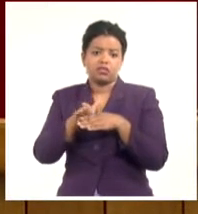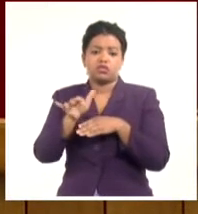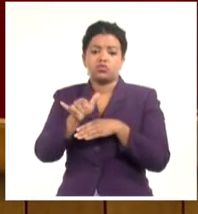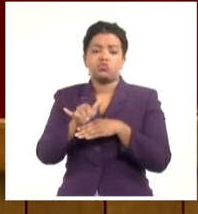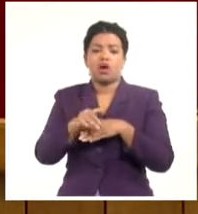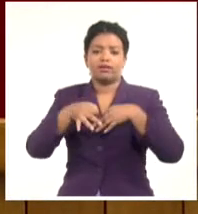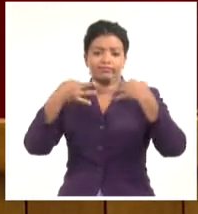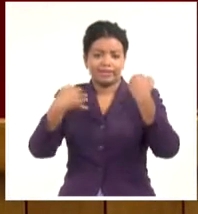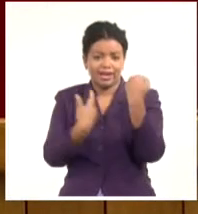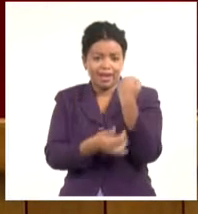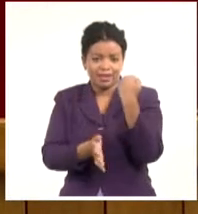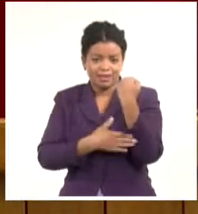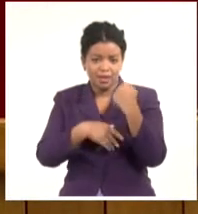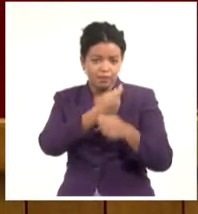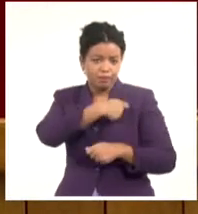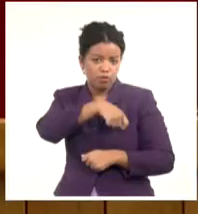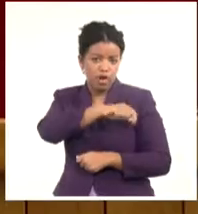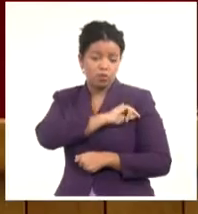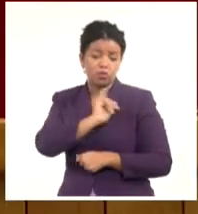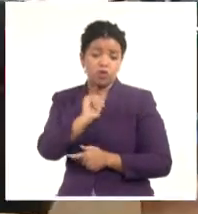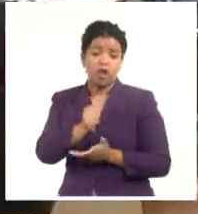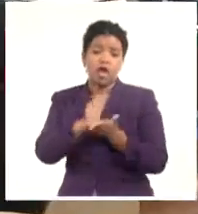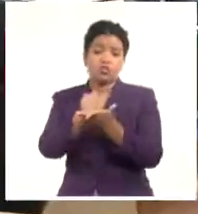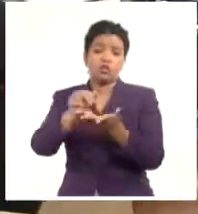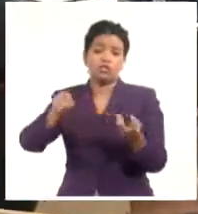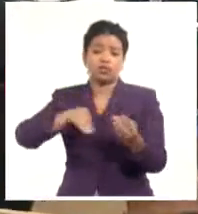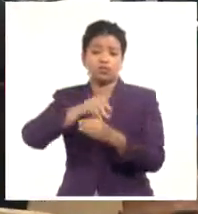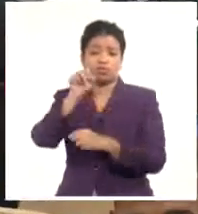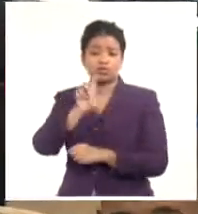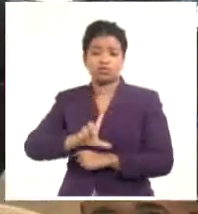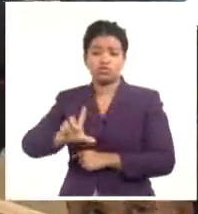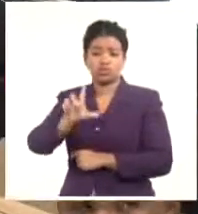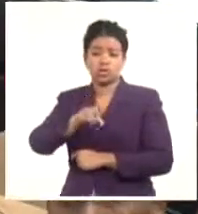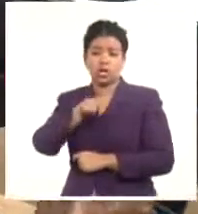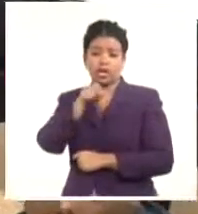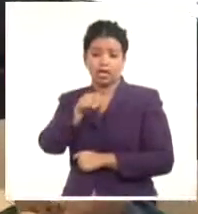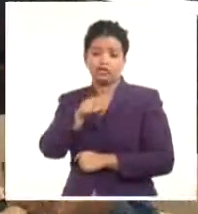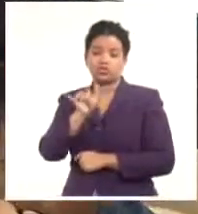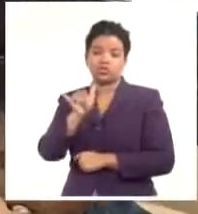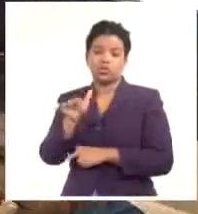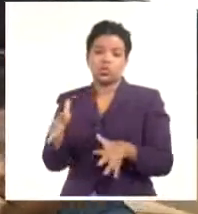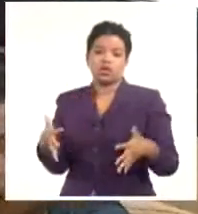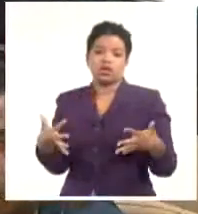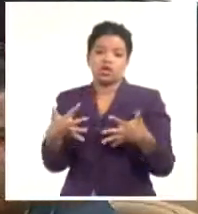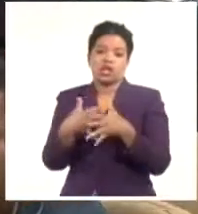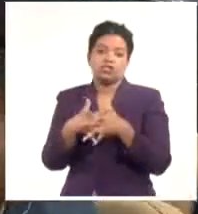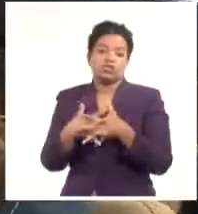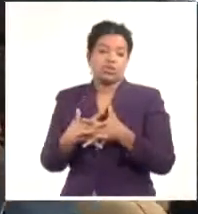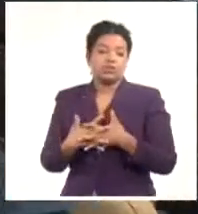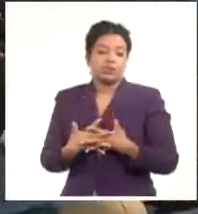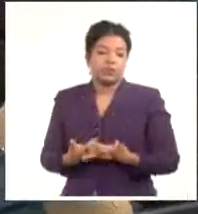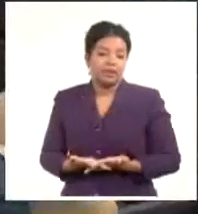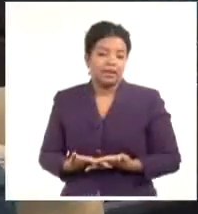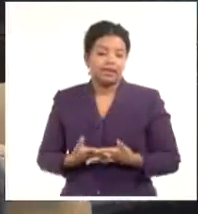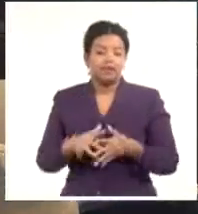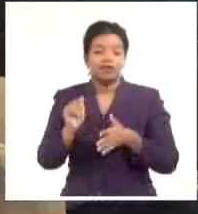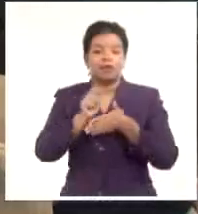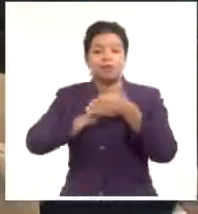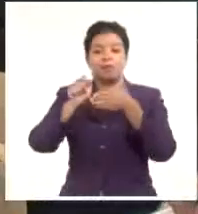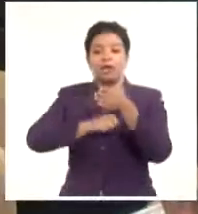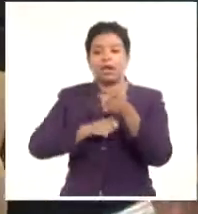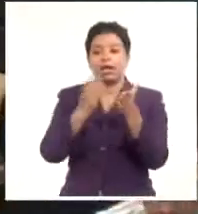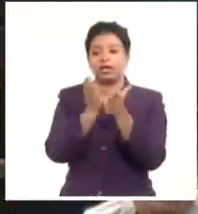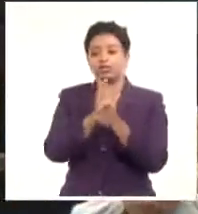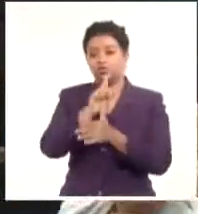pueblo y contribuir con la transformación social, conecta directamente con la idea de incluir en los planes de estudio de las carreras del